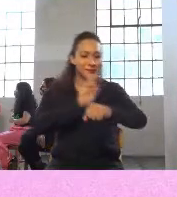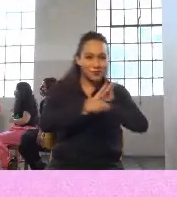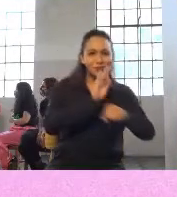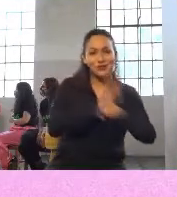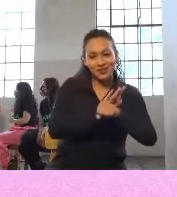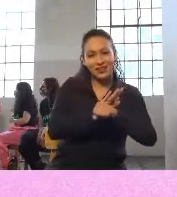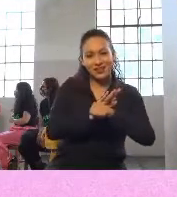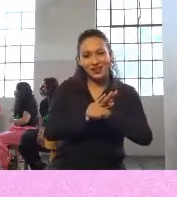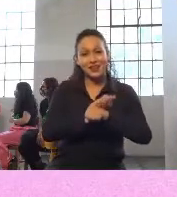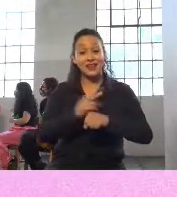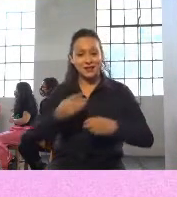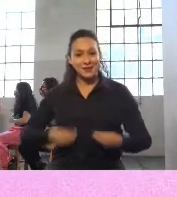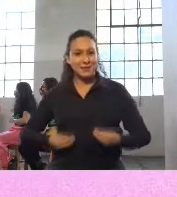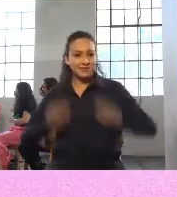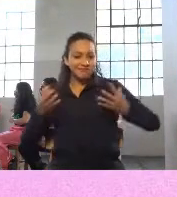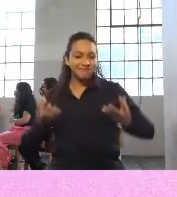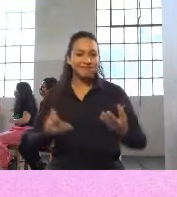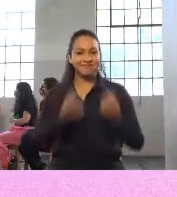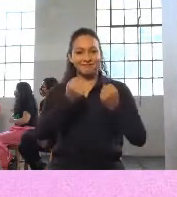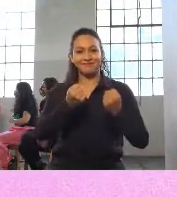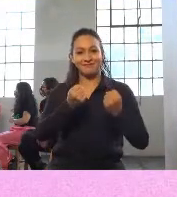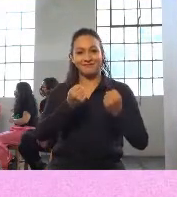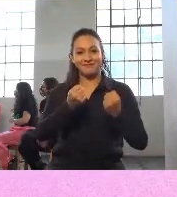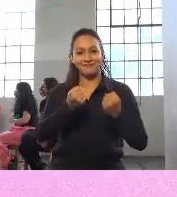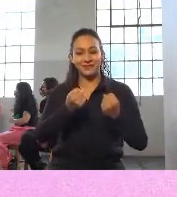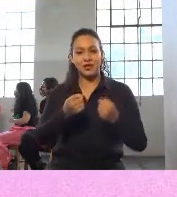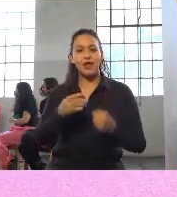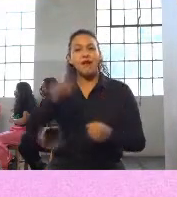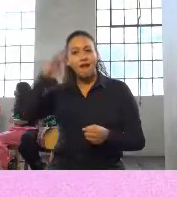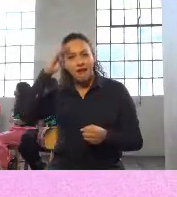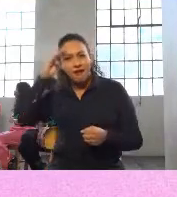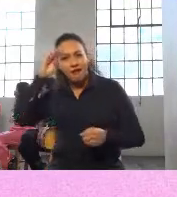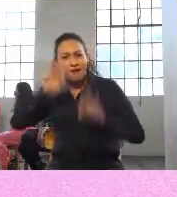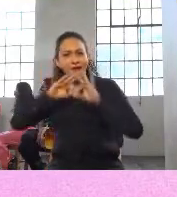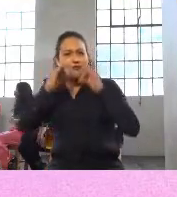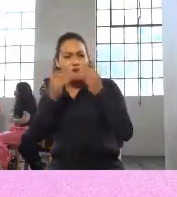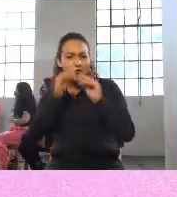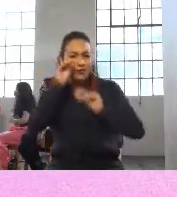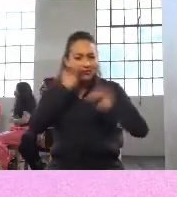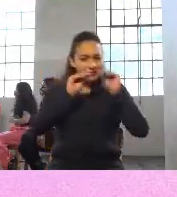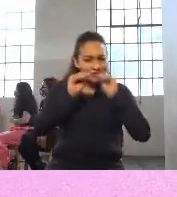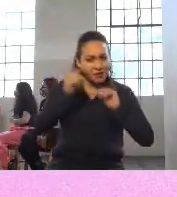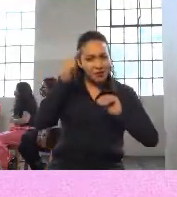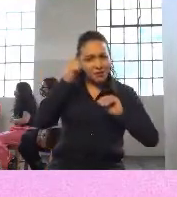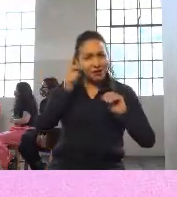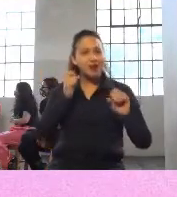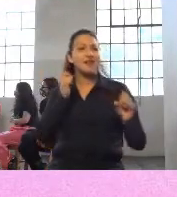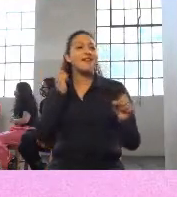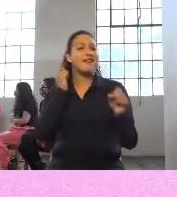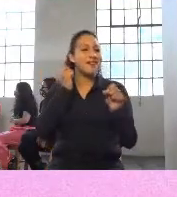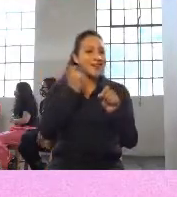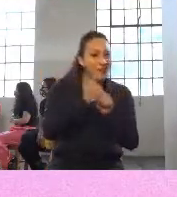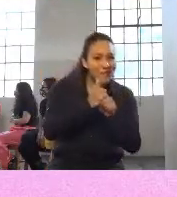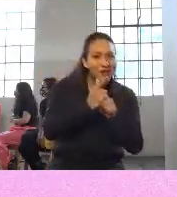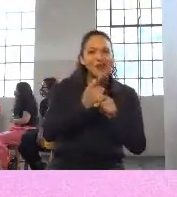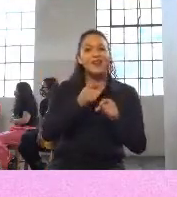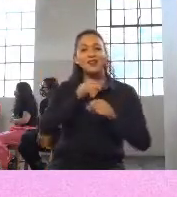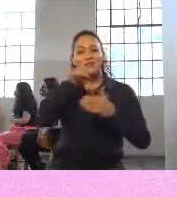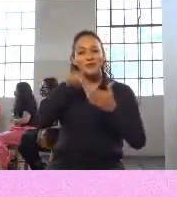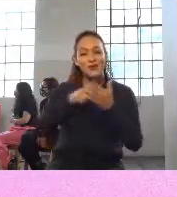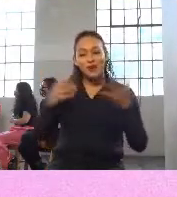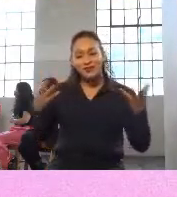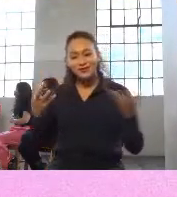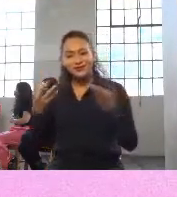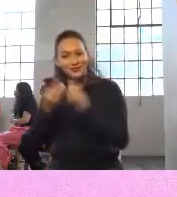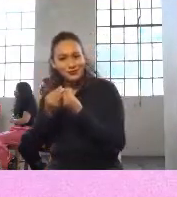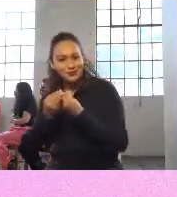nuestra vida, ¿no? Cómo seguir viviéndonos gozosamente, cómo seguir disfrutando, cómo seguir encontrándonos, incluso dentro de esta